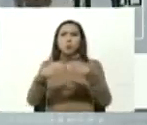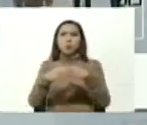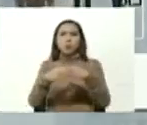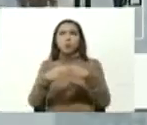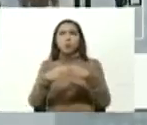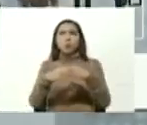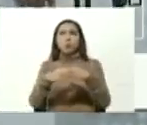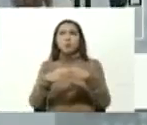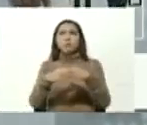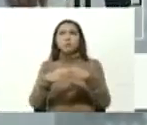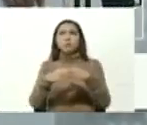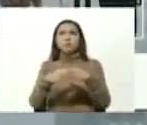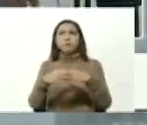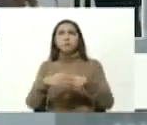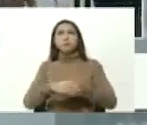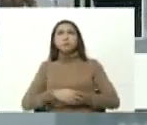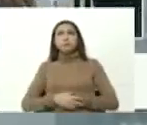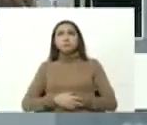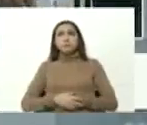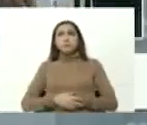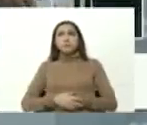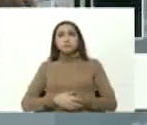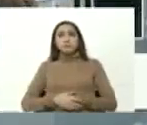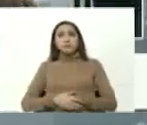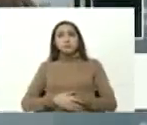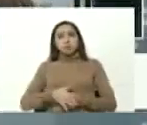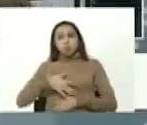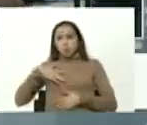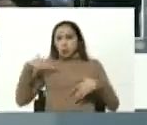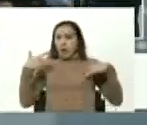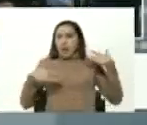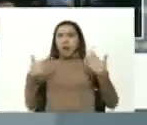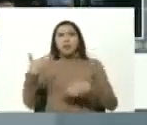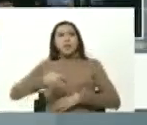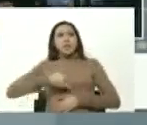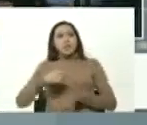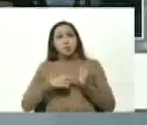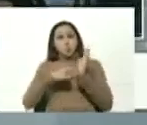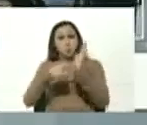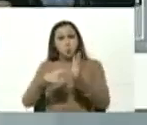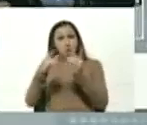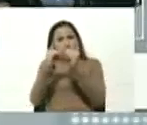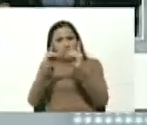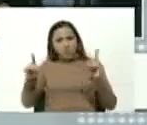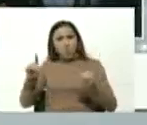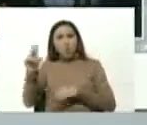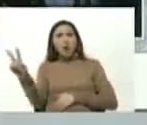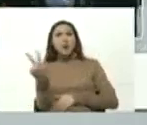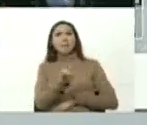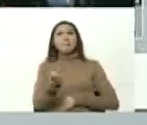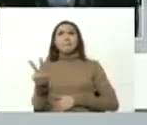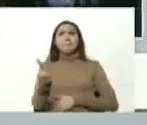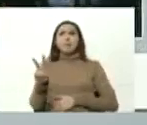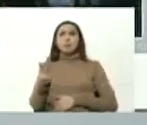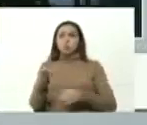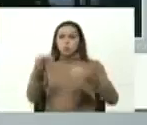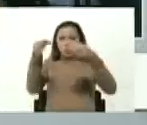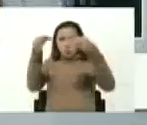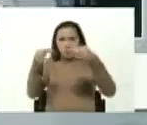y eso nos llena de alegría. Es la democracia venezolana en